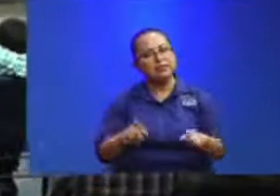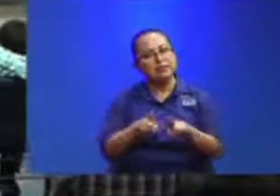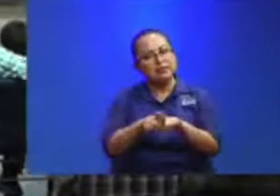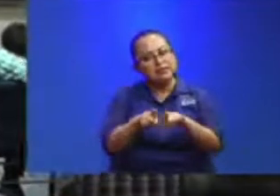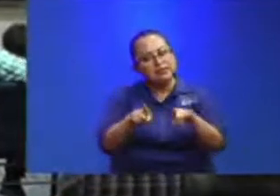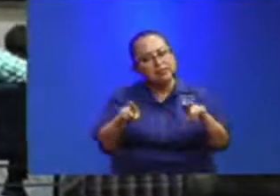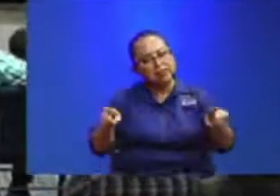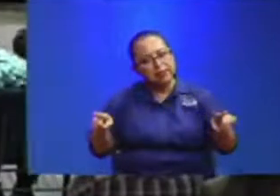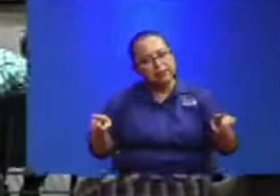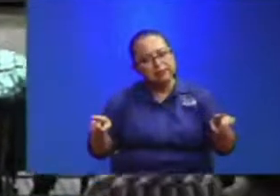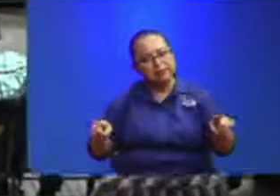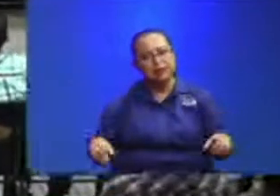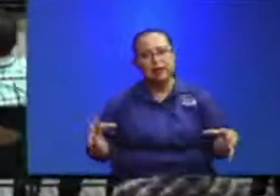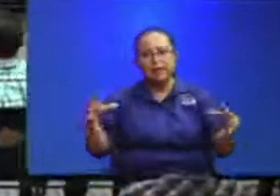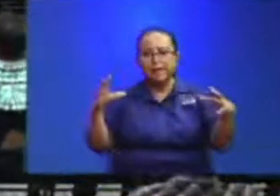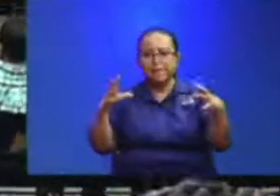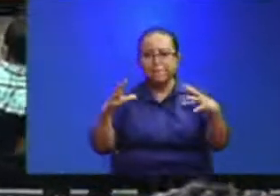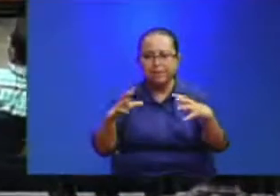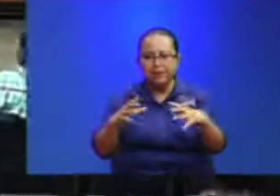piedra de tropiezo